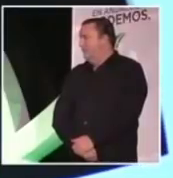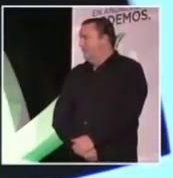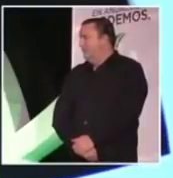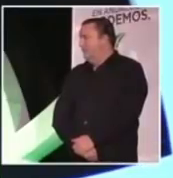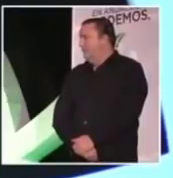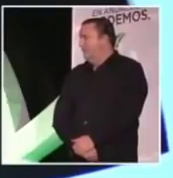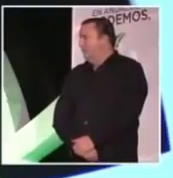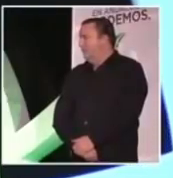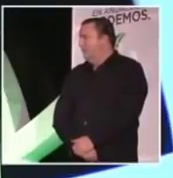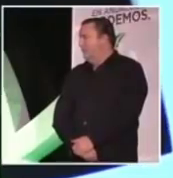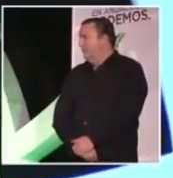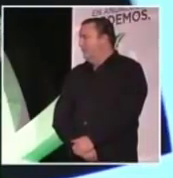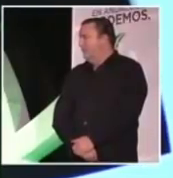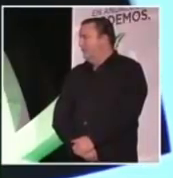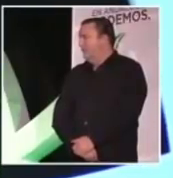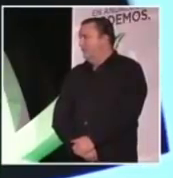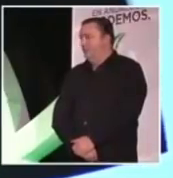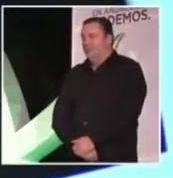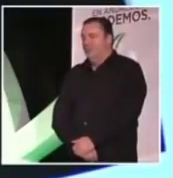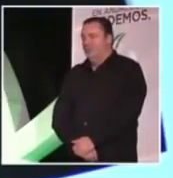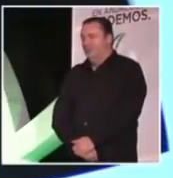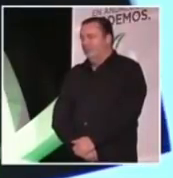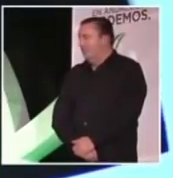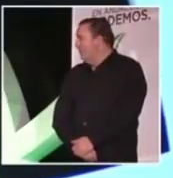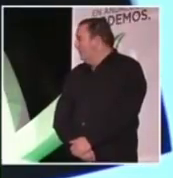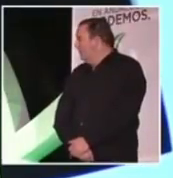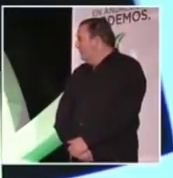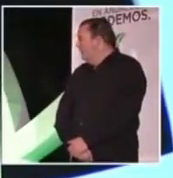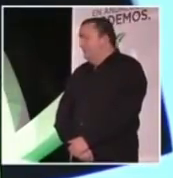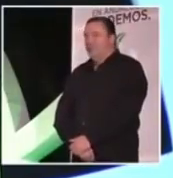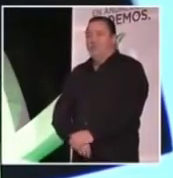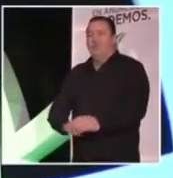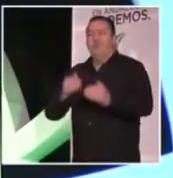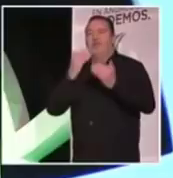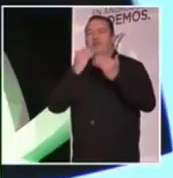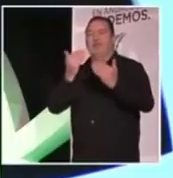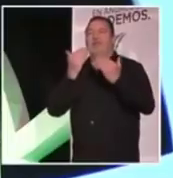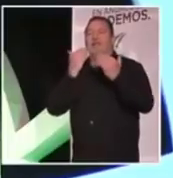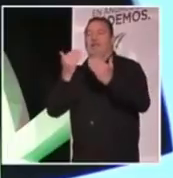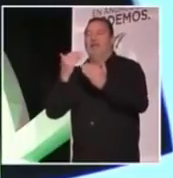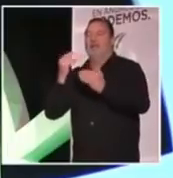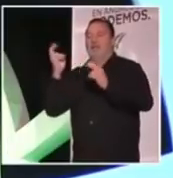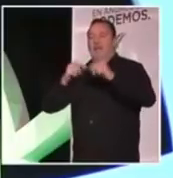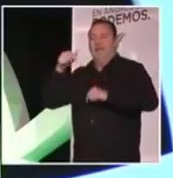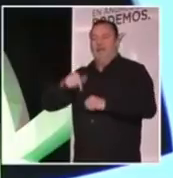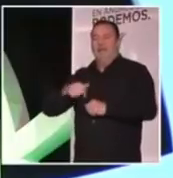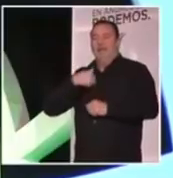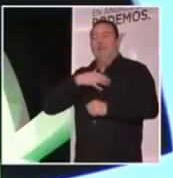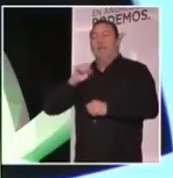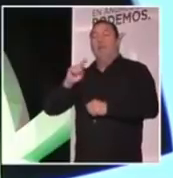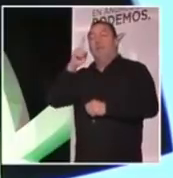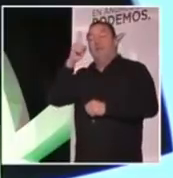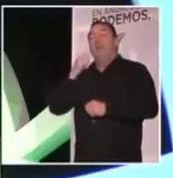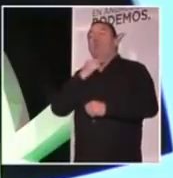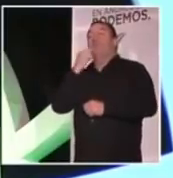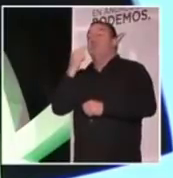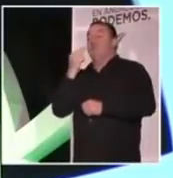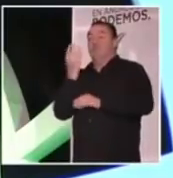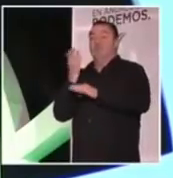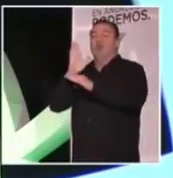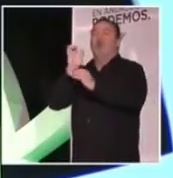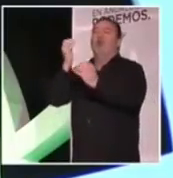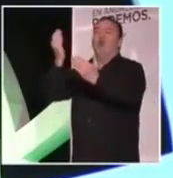muchísimas gracias a todos y a todas por estar aquí. Quiero que mis primeras palabras sean de